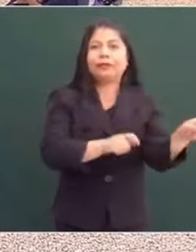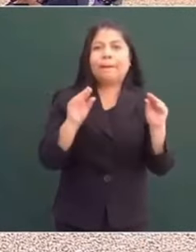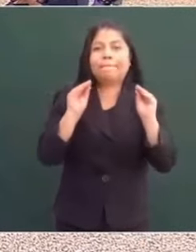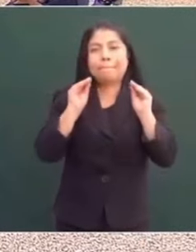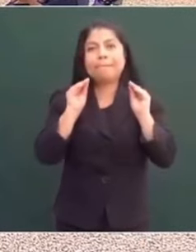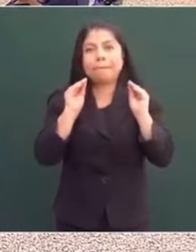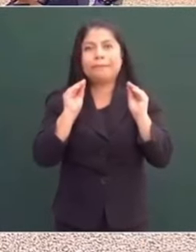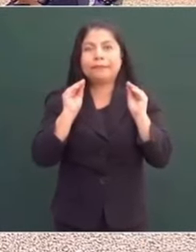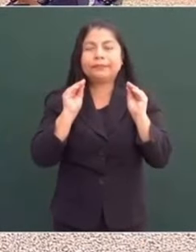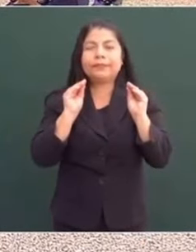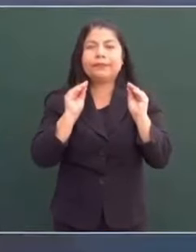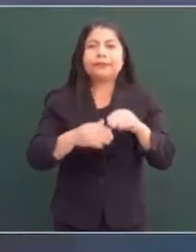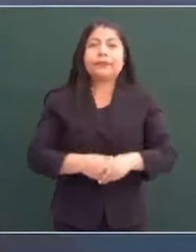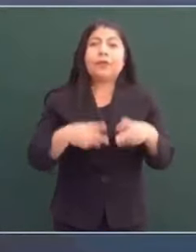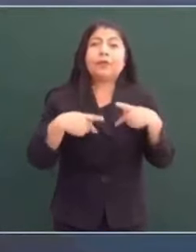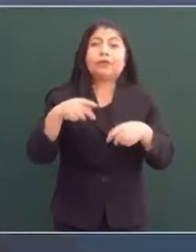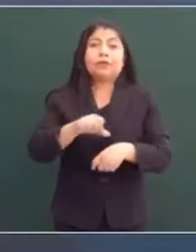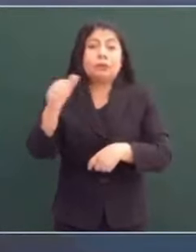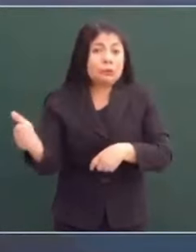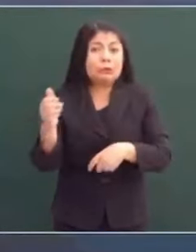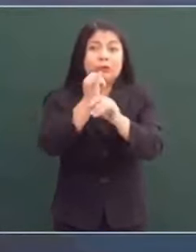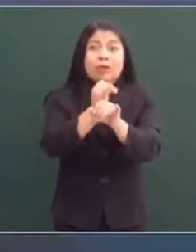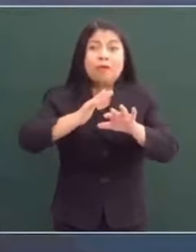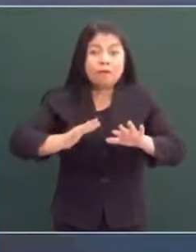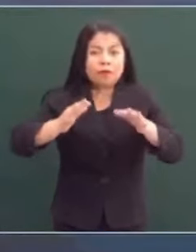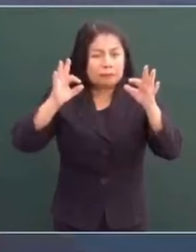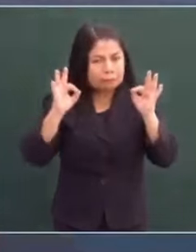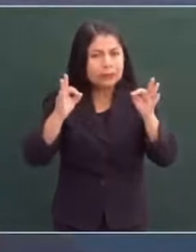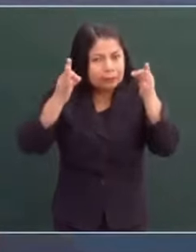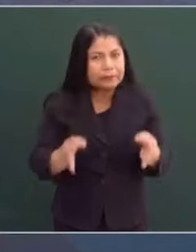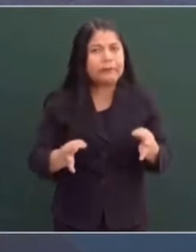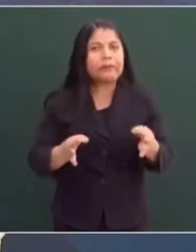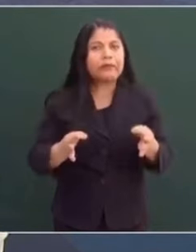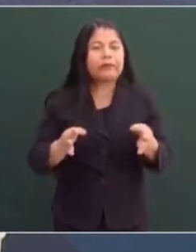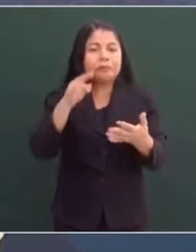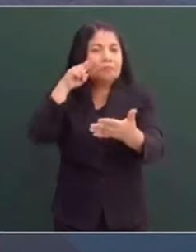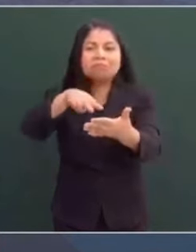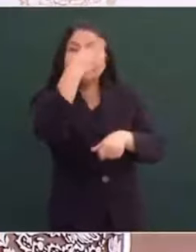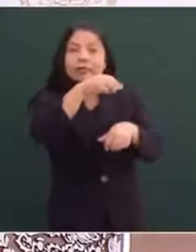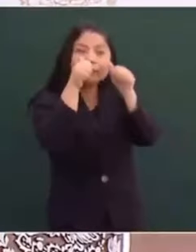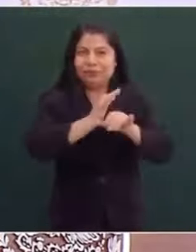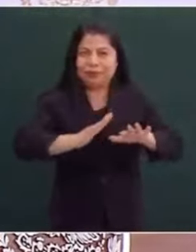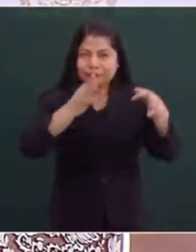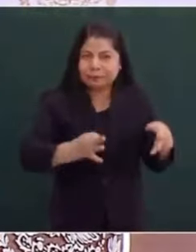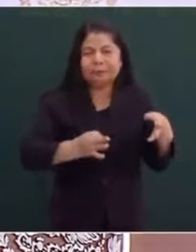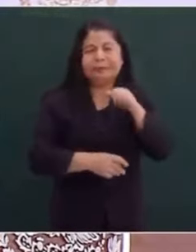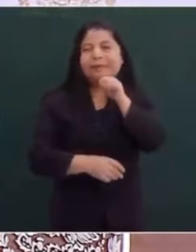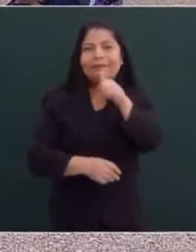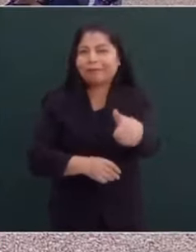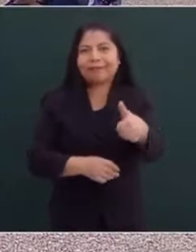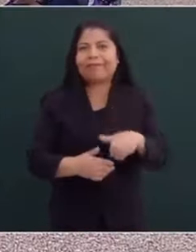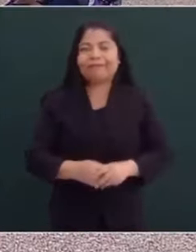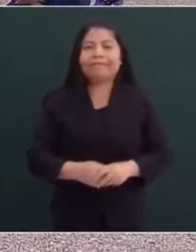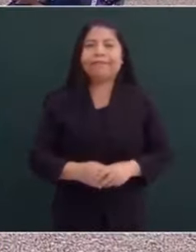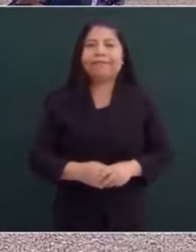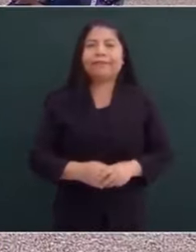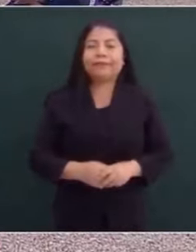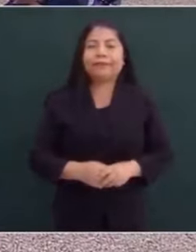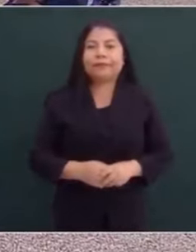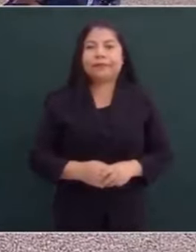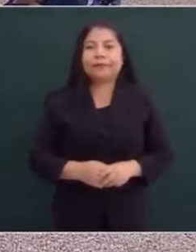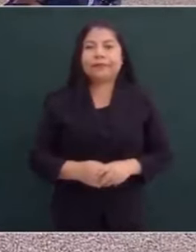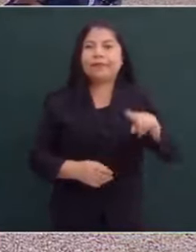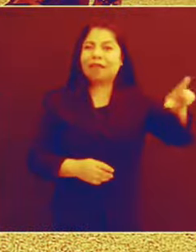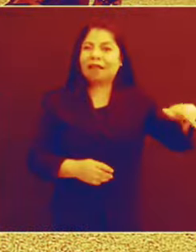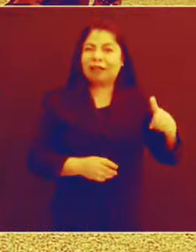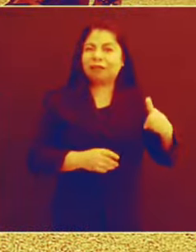gente que por no tener información de buena fe cree en los montajes. No piensa de que hay detrás